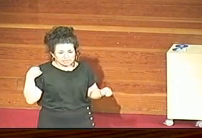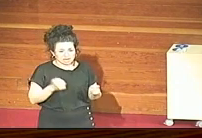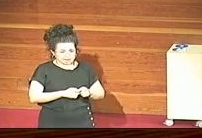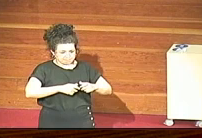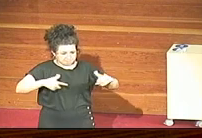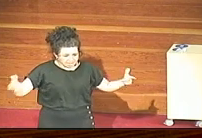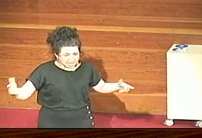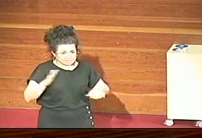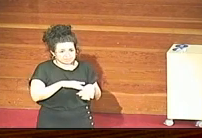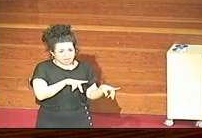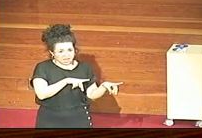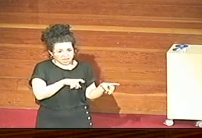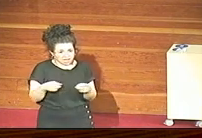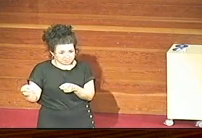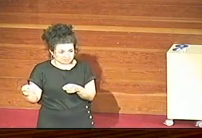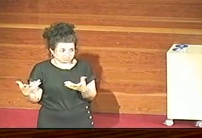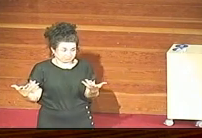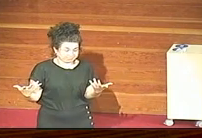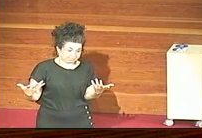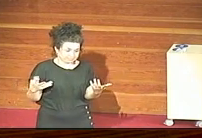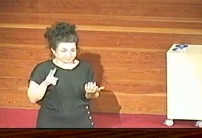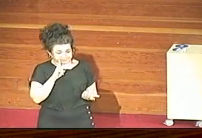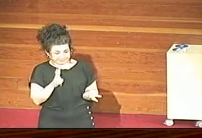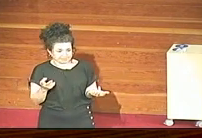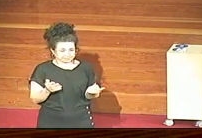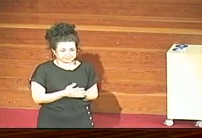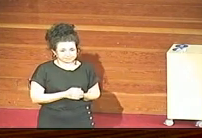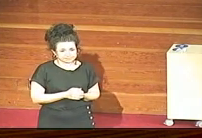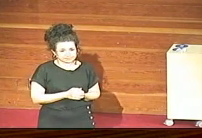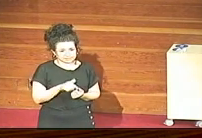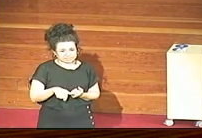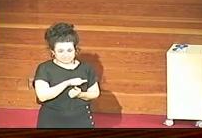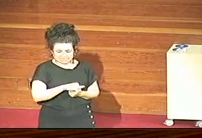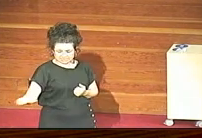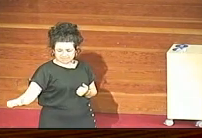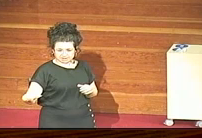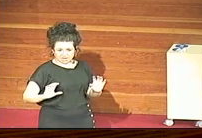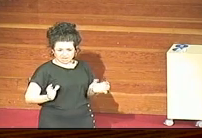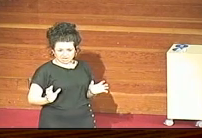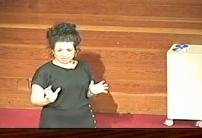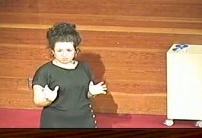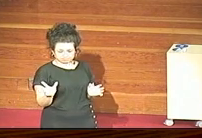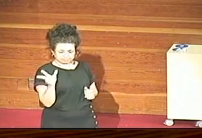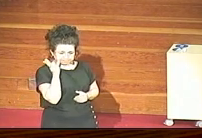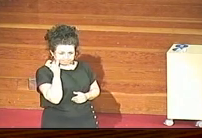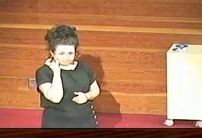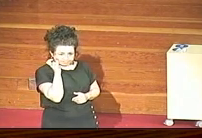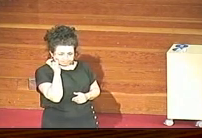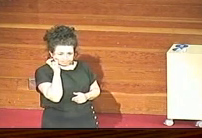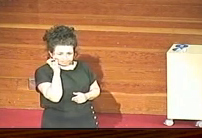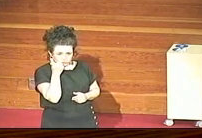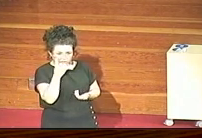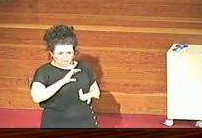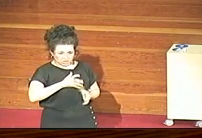y mira qué bien vamos no esta semana de oído en la radio una